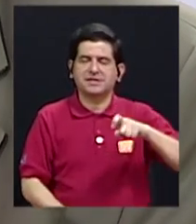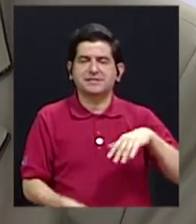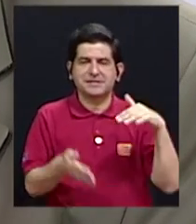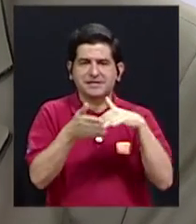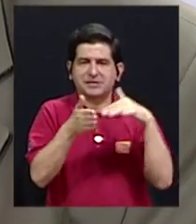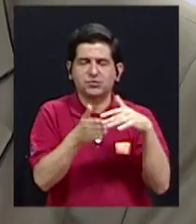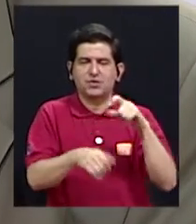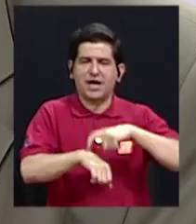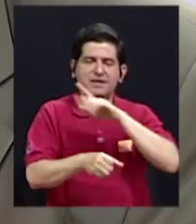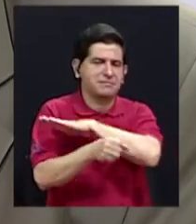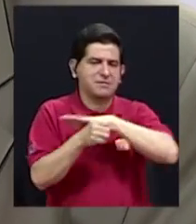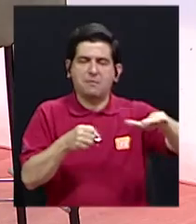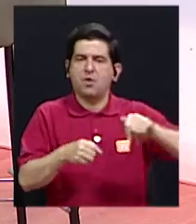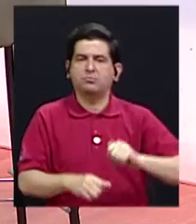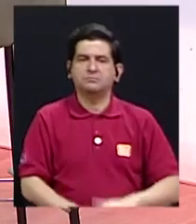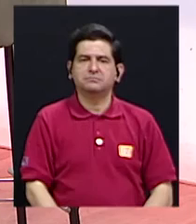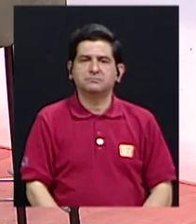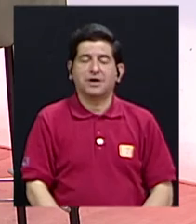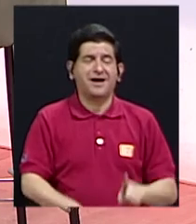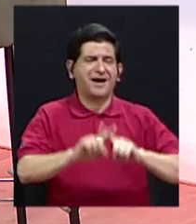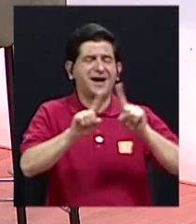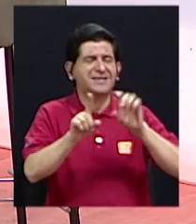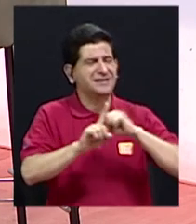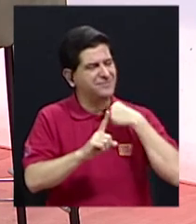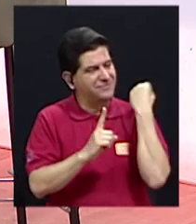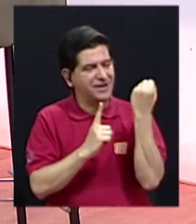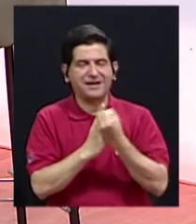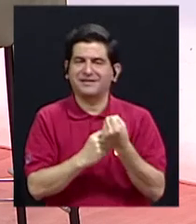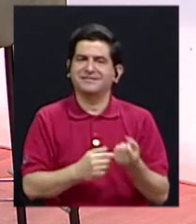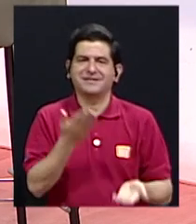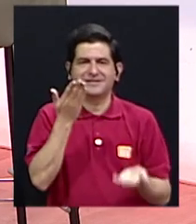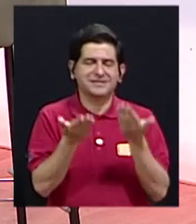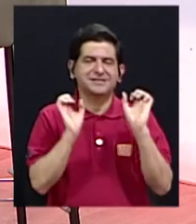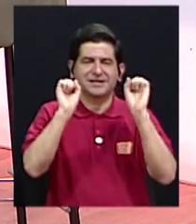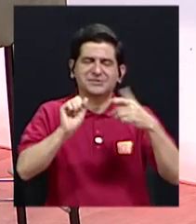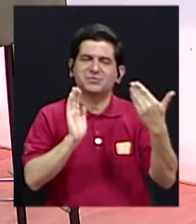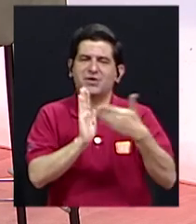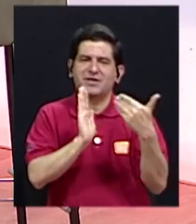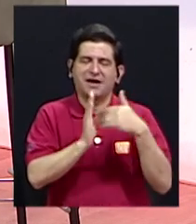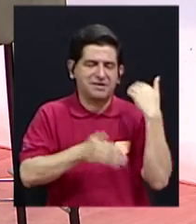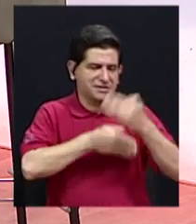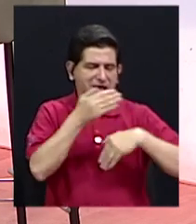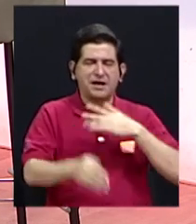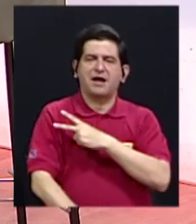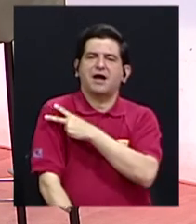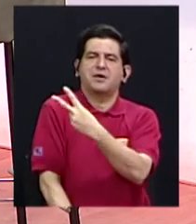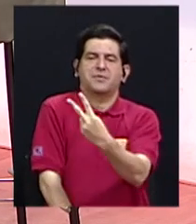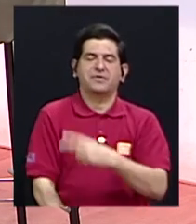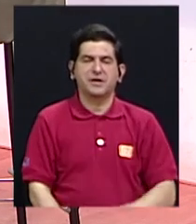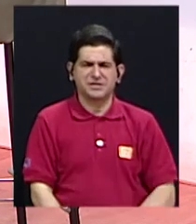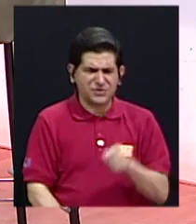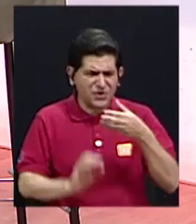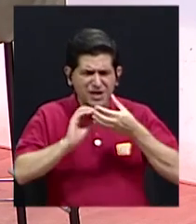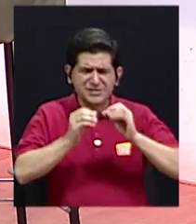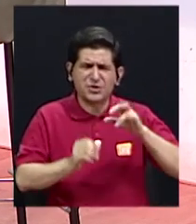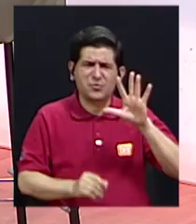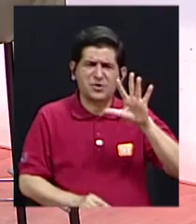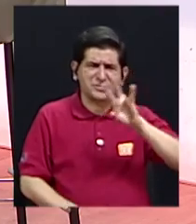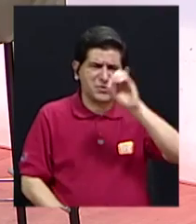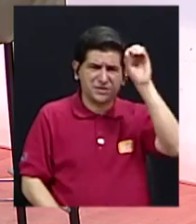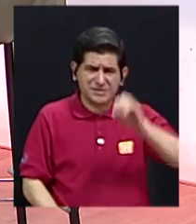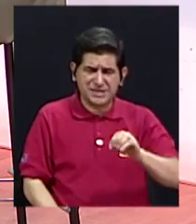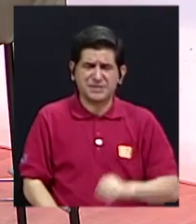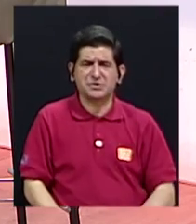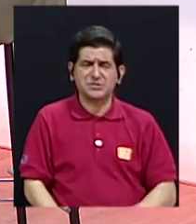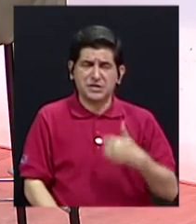completo entonces si hay muchos factores que pueden afectar un proceso que es interesante que ese dato del 57 por ciento generó